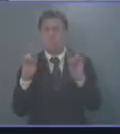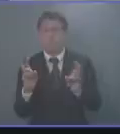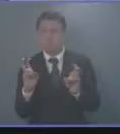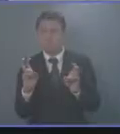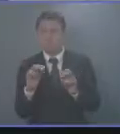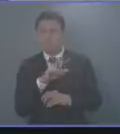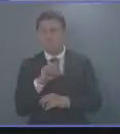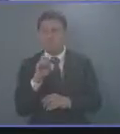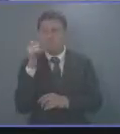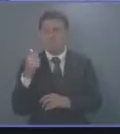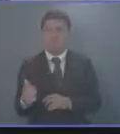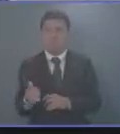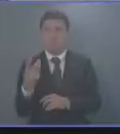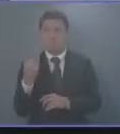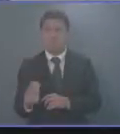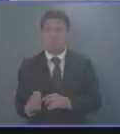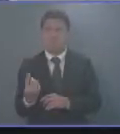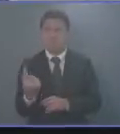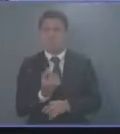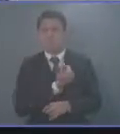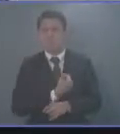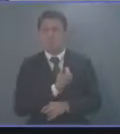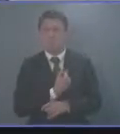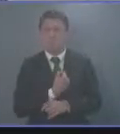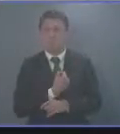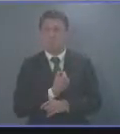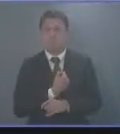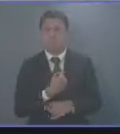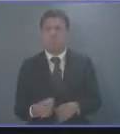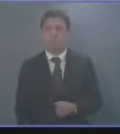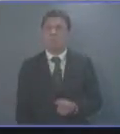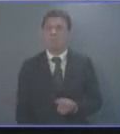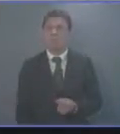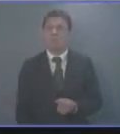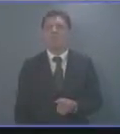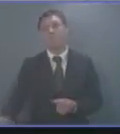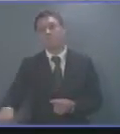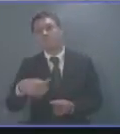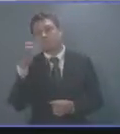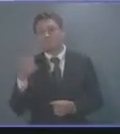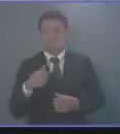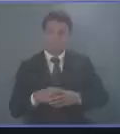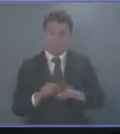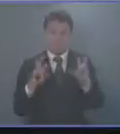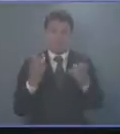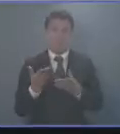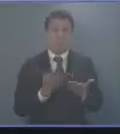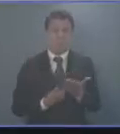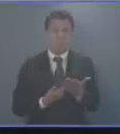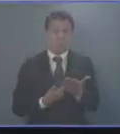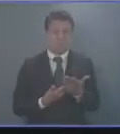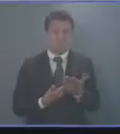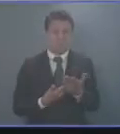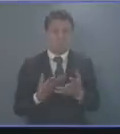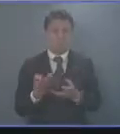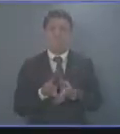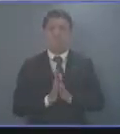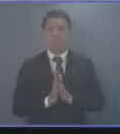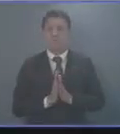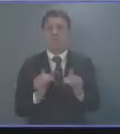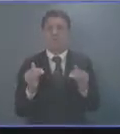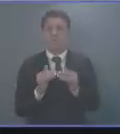el 30 de agosto como día de la víctima de la desaparición forzada. En otro sentido, también solicito